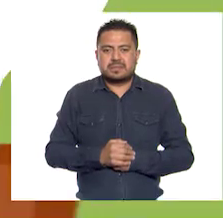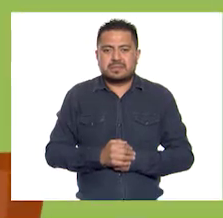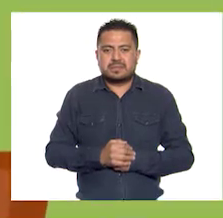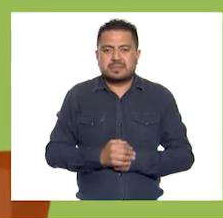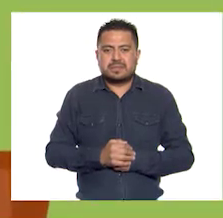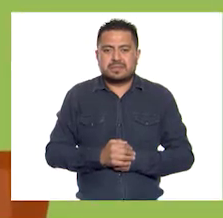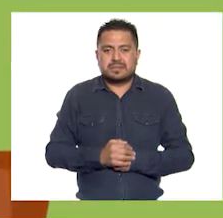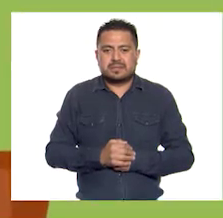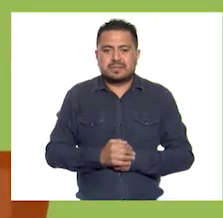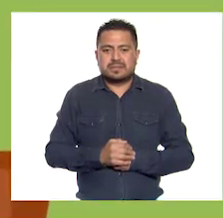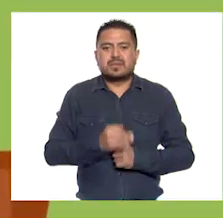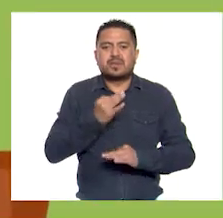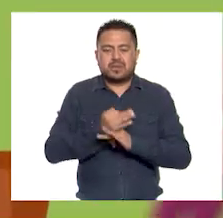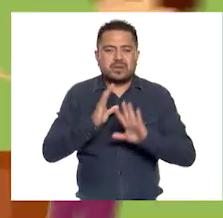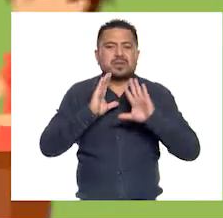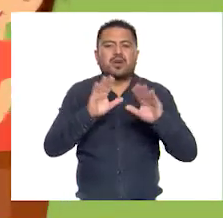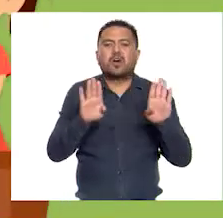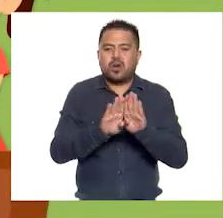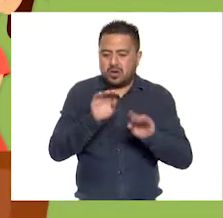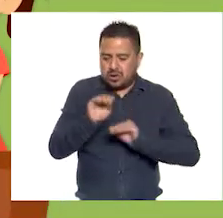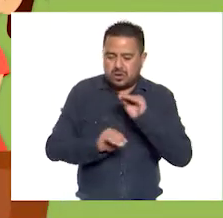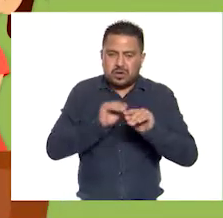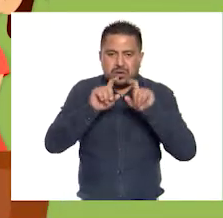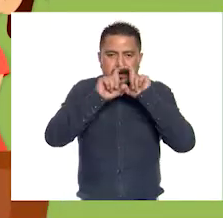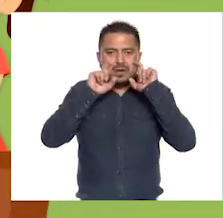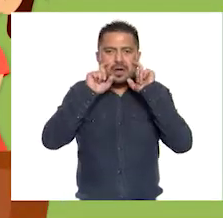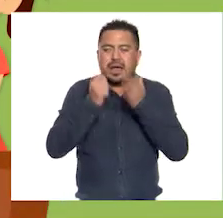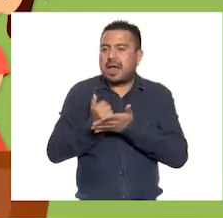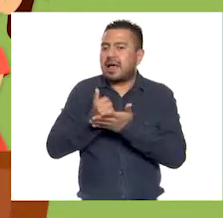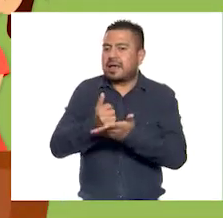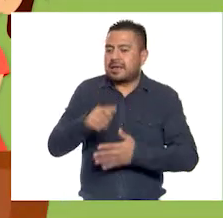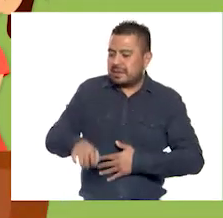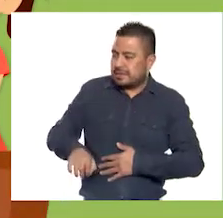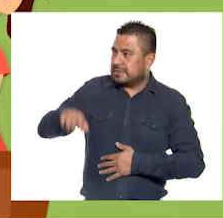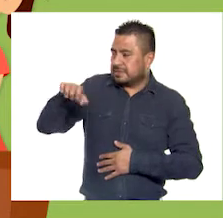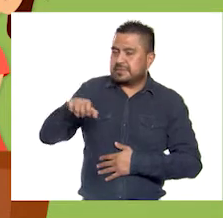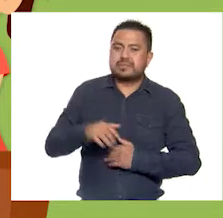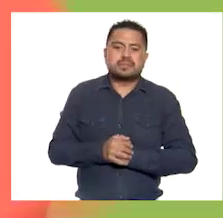aprendeencasa.sep.gov.mx. Enseñaremos cómo armar un cubrebocas con ayuda de un adulto.